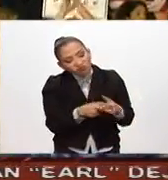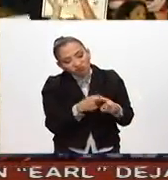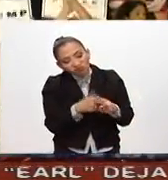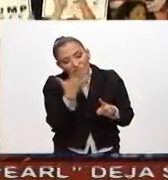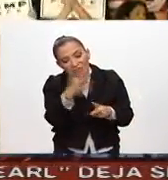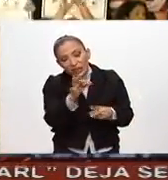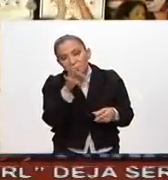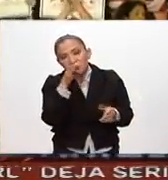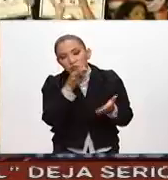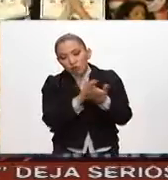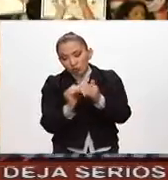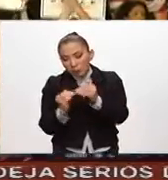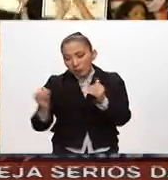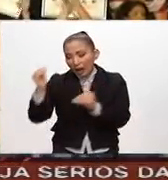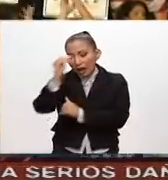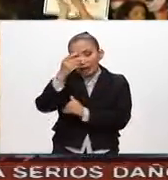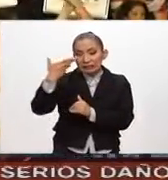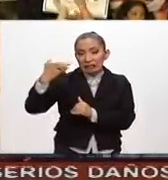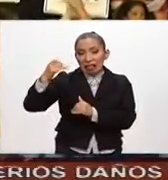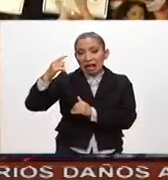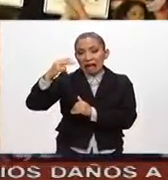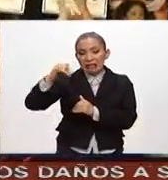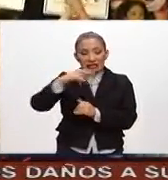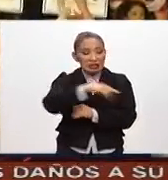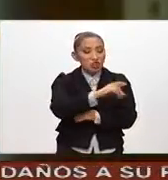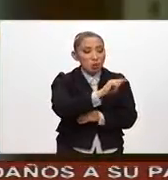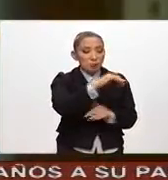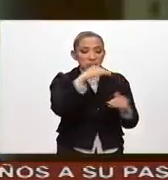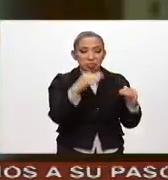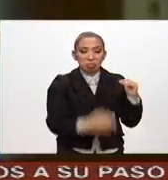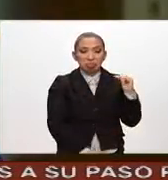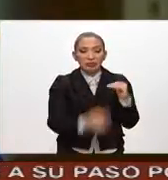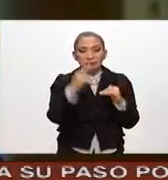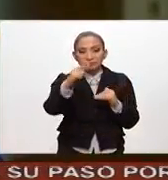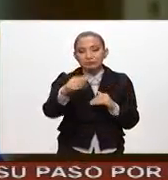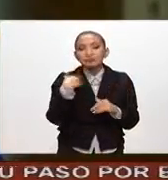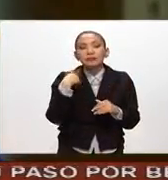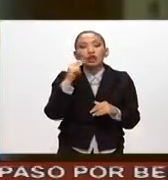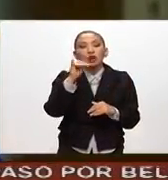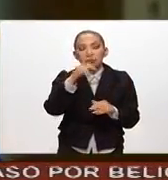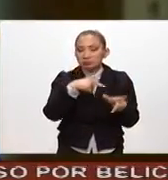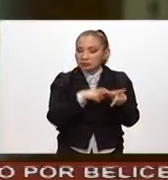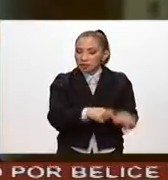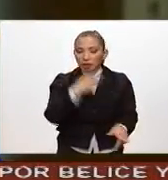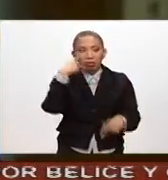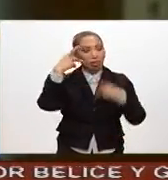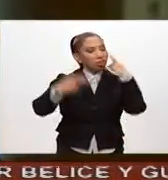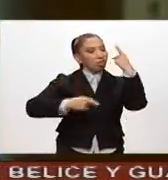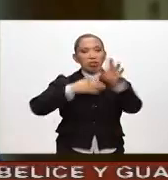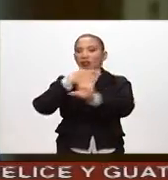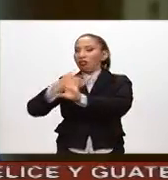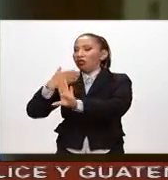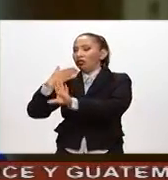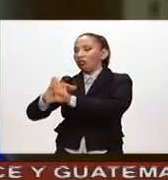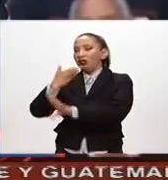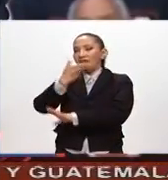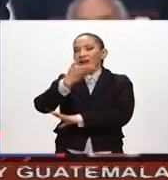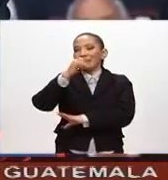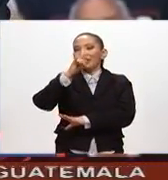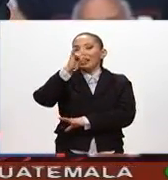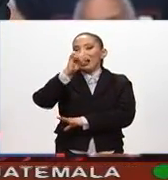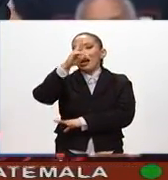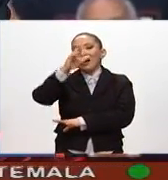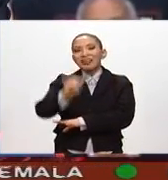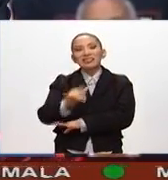10 puntos a Hillary Clinton sobre el magnate rumbo a la Casa Blanca. Mientras tanto, Trump continúa con sus ataques en contra de Hillary Clinton.